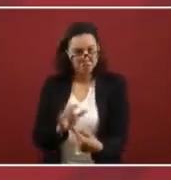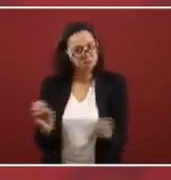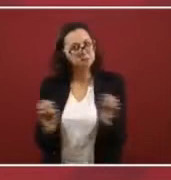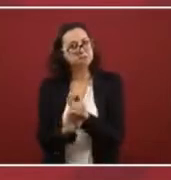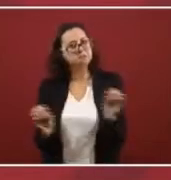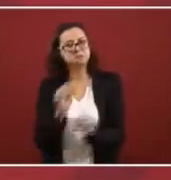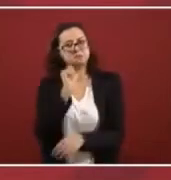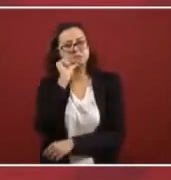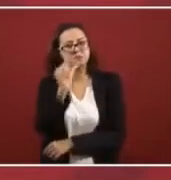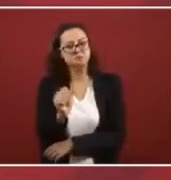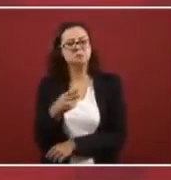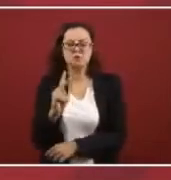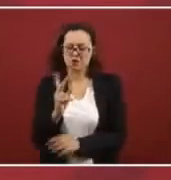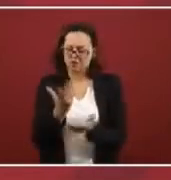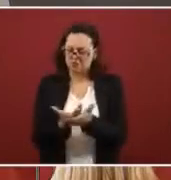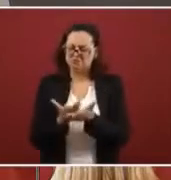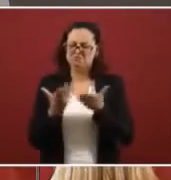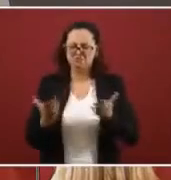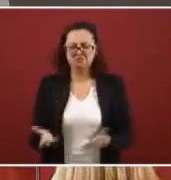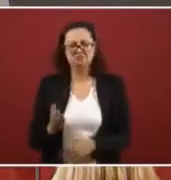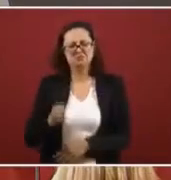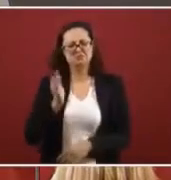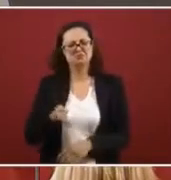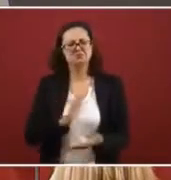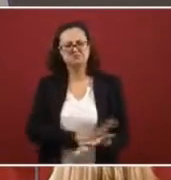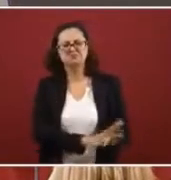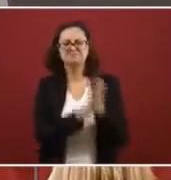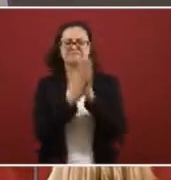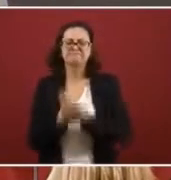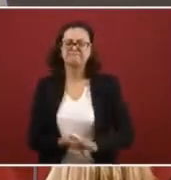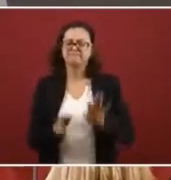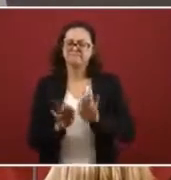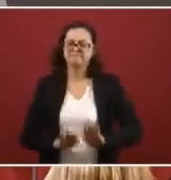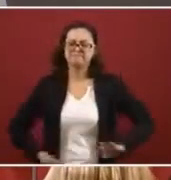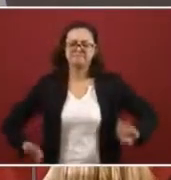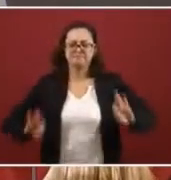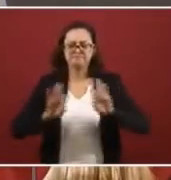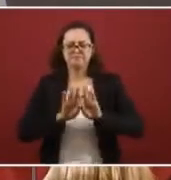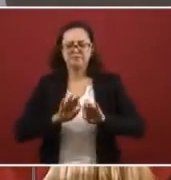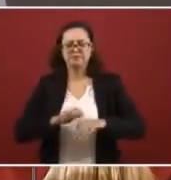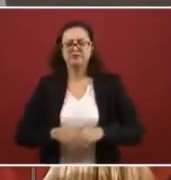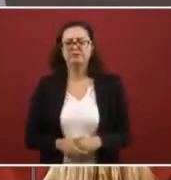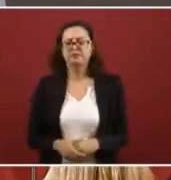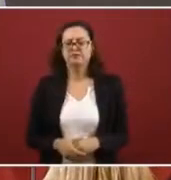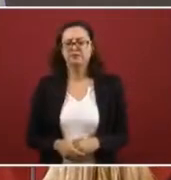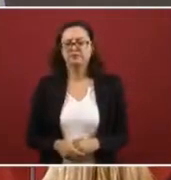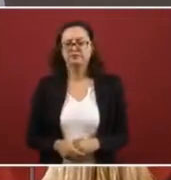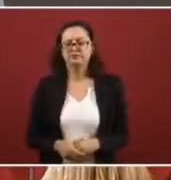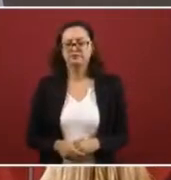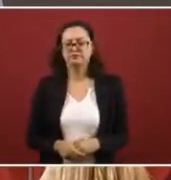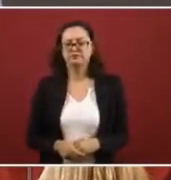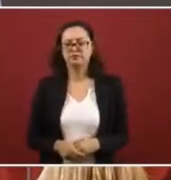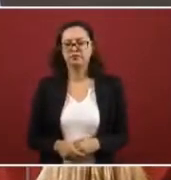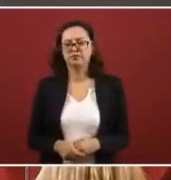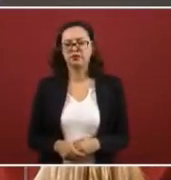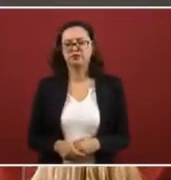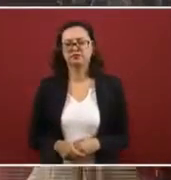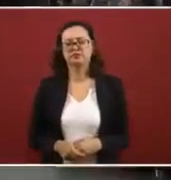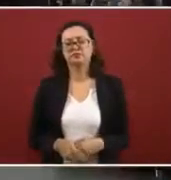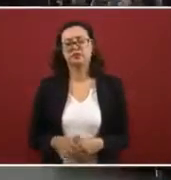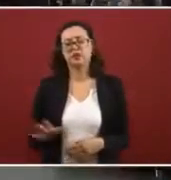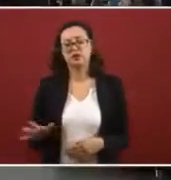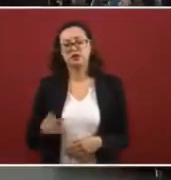therefore, these are changes importantes that are important. Muy bien. Very well.